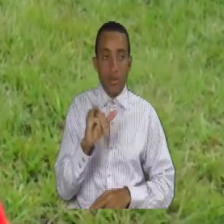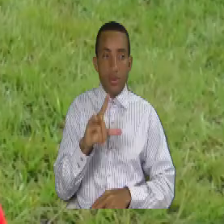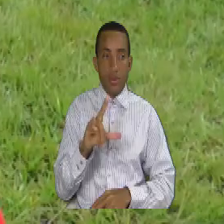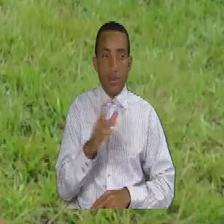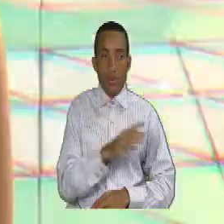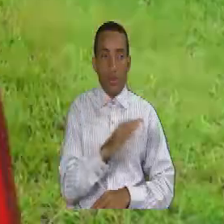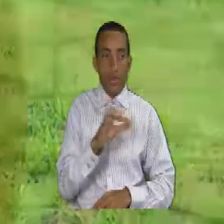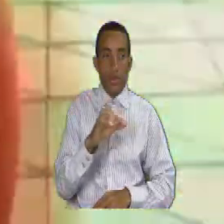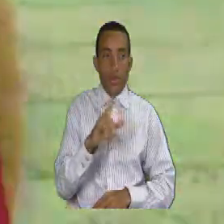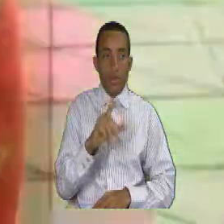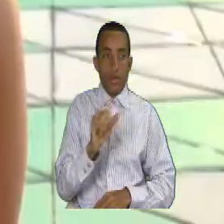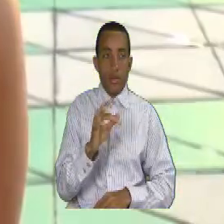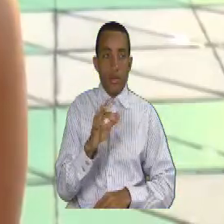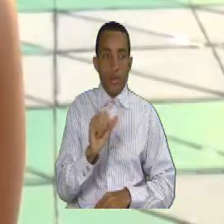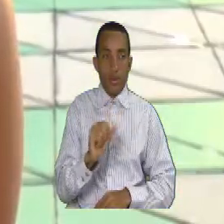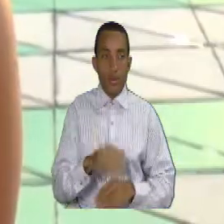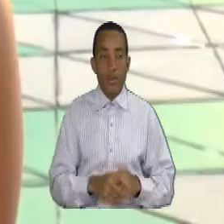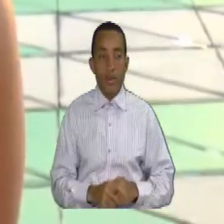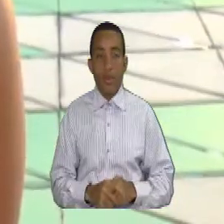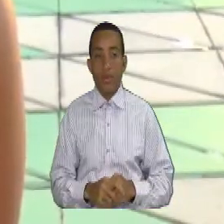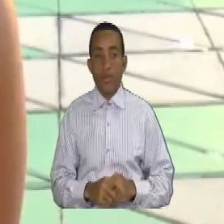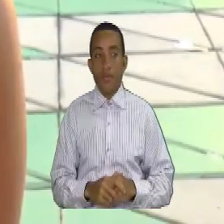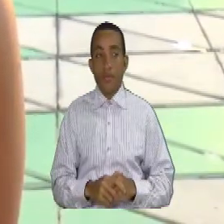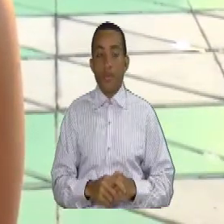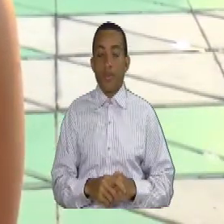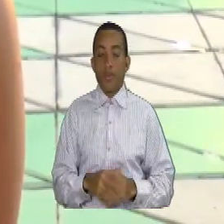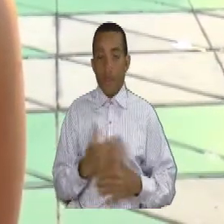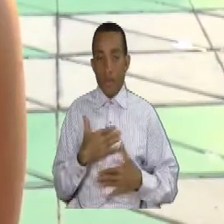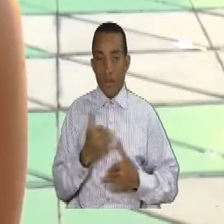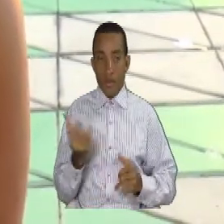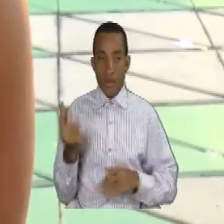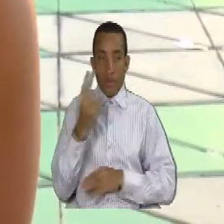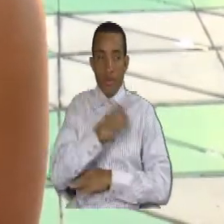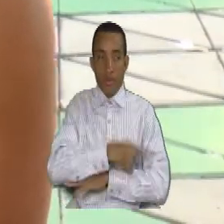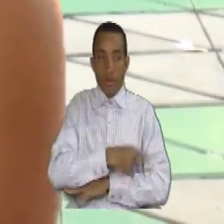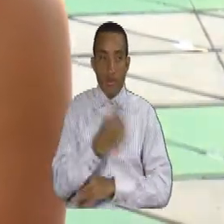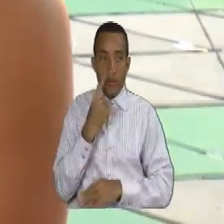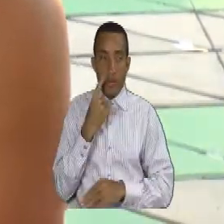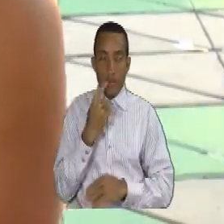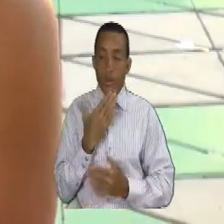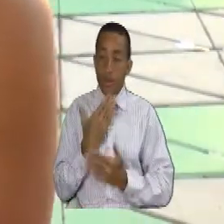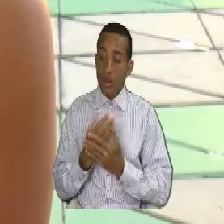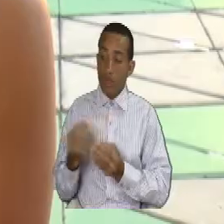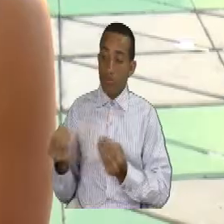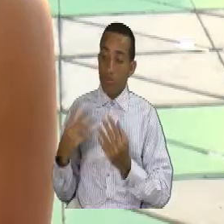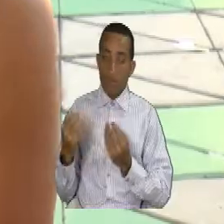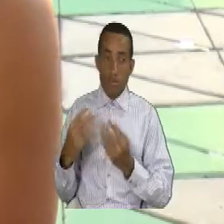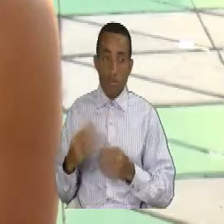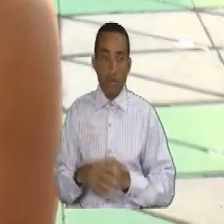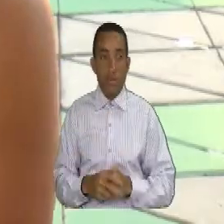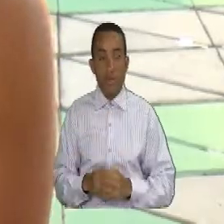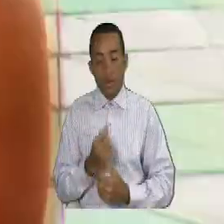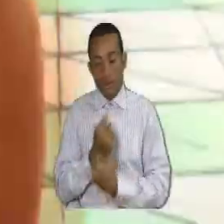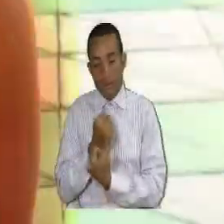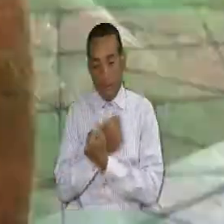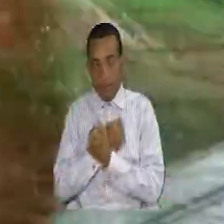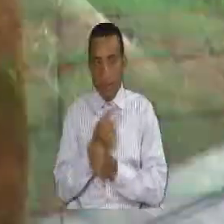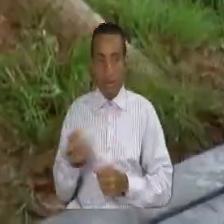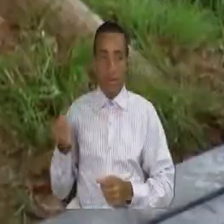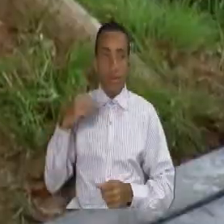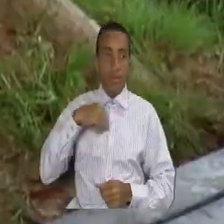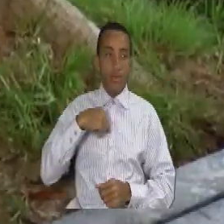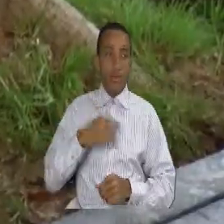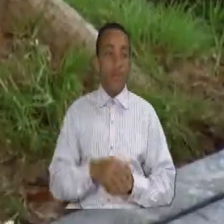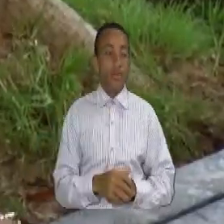quiero mucho y te extraño. Feliz día a los padres y gracias por todo lo que nos dan, el amor que nos brinda.